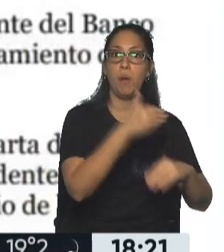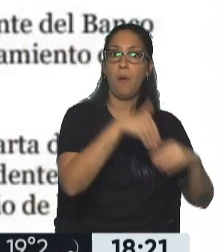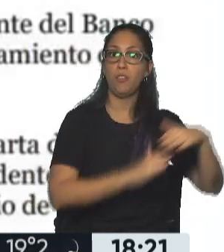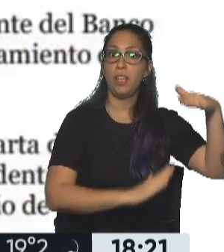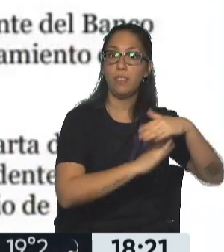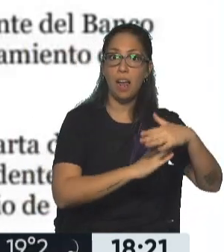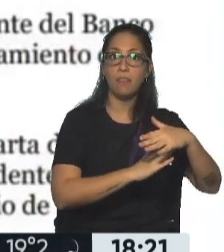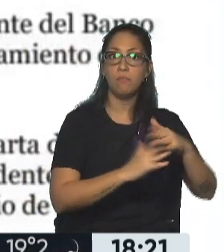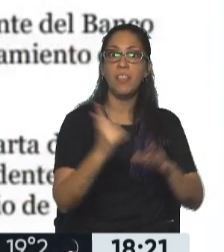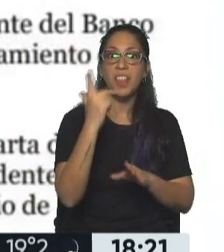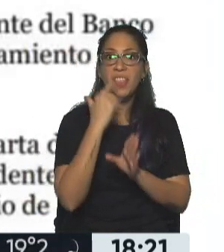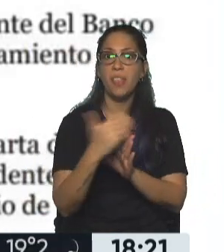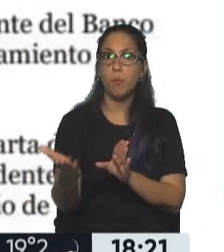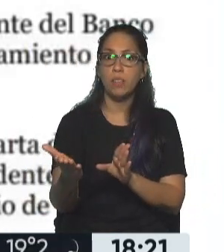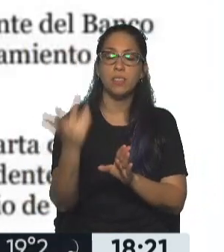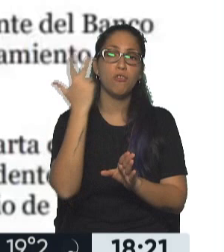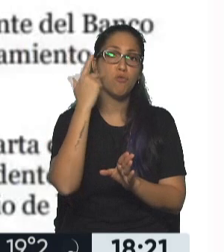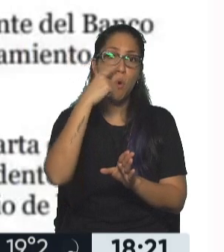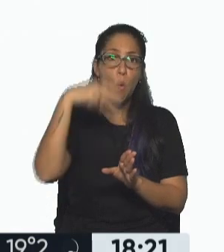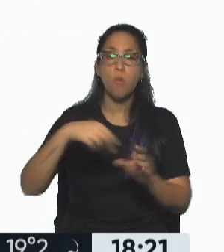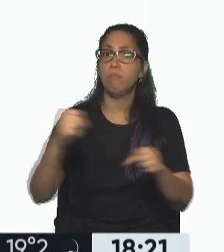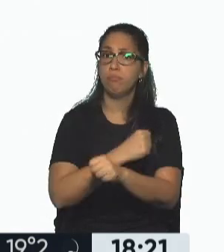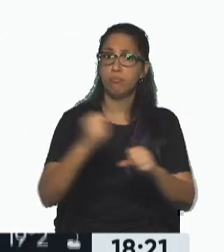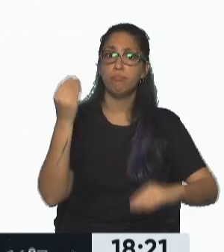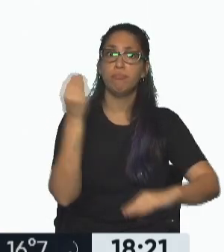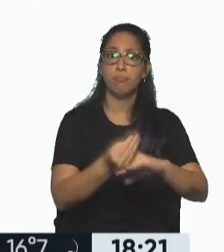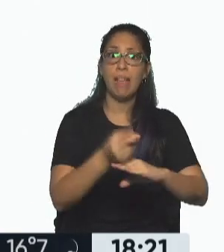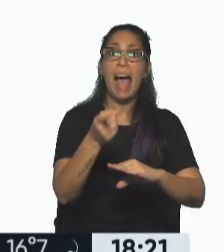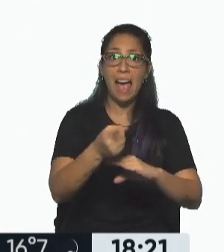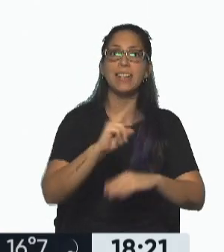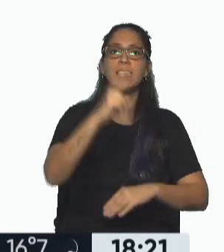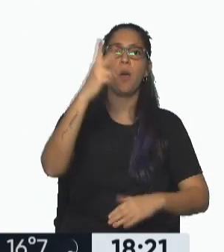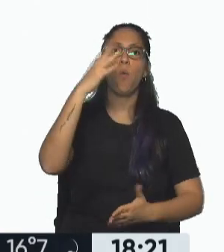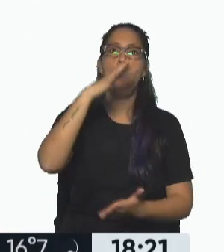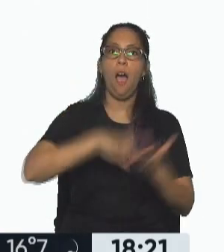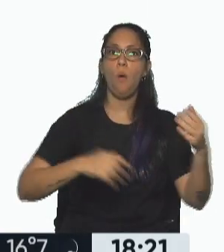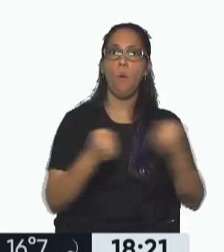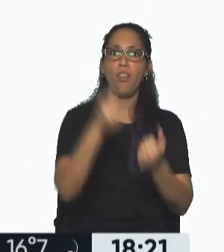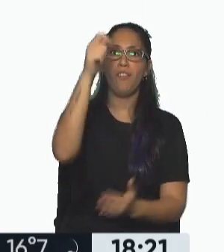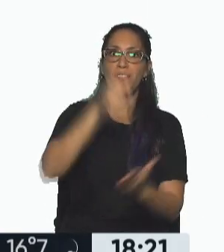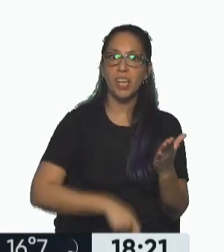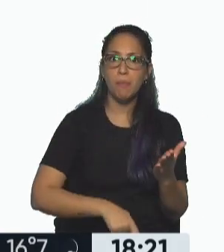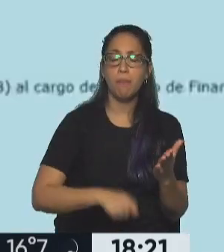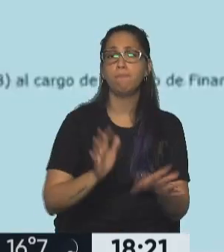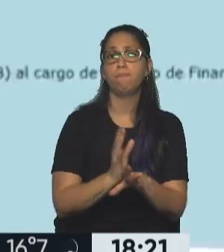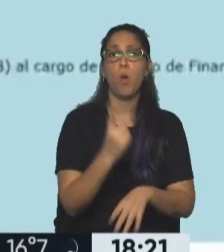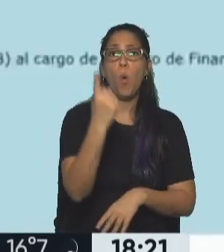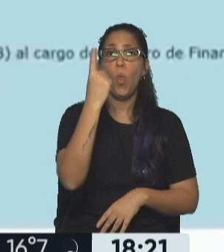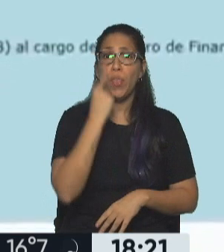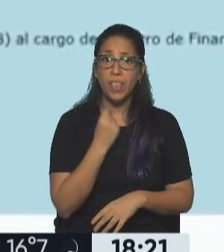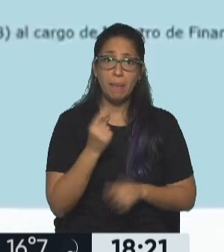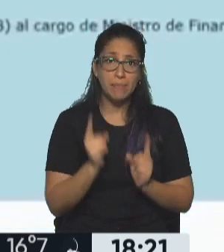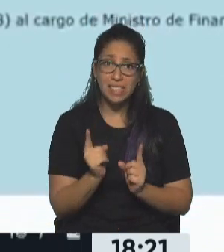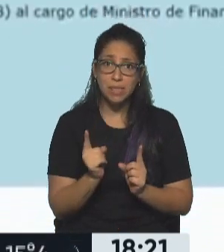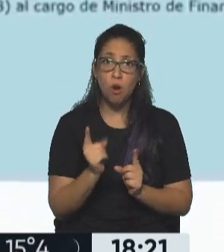tuvo efecto 3 días después, el 18 de junio, fecha en que se firmó el segundo acuerdo. Es decir, que en un día, Al ex ministro